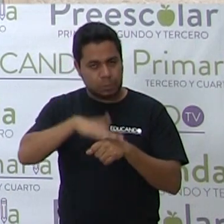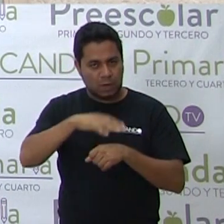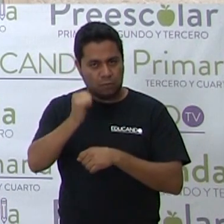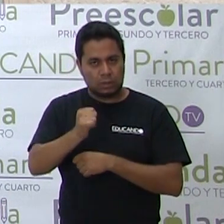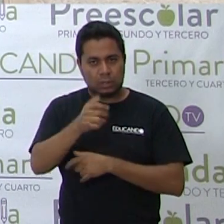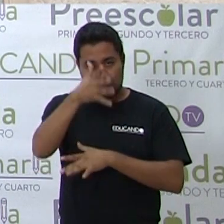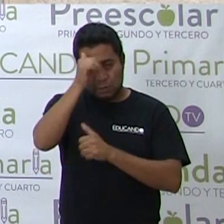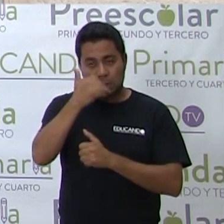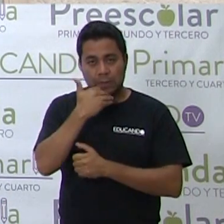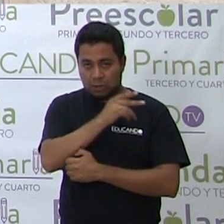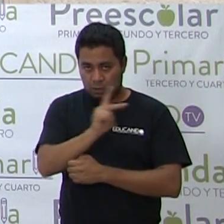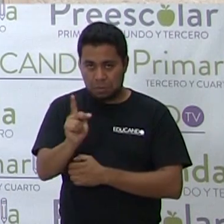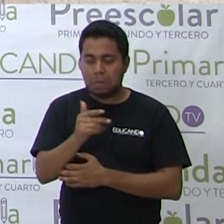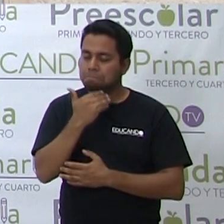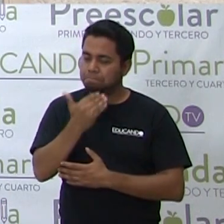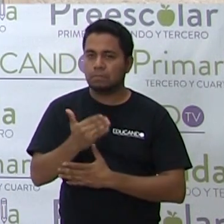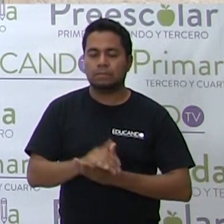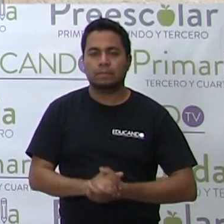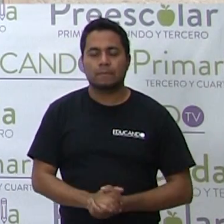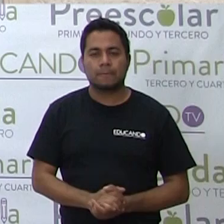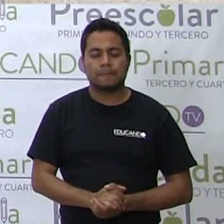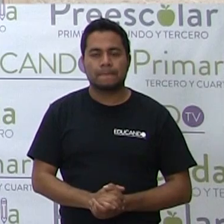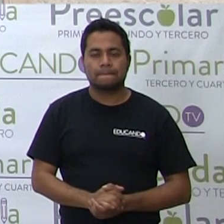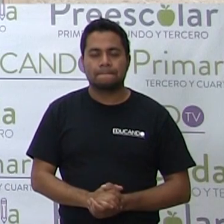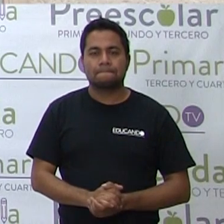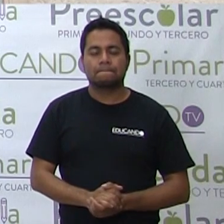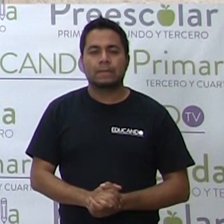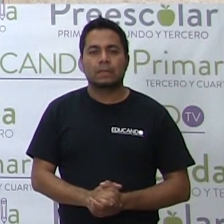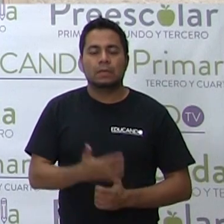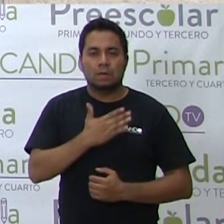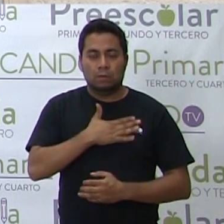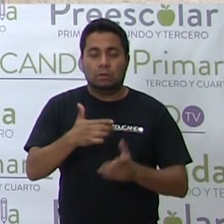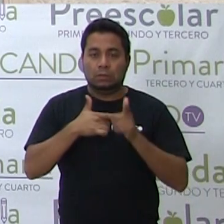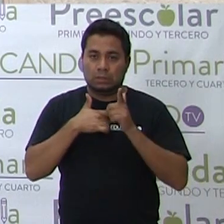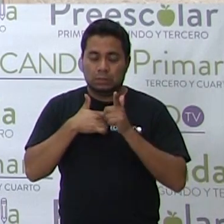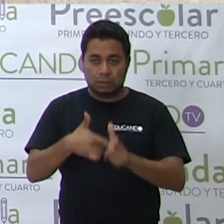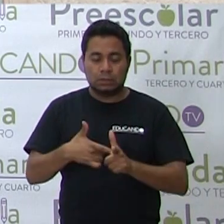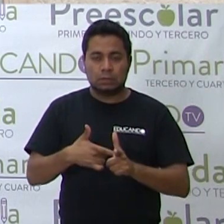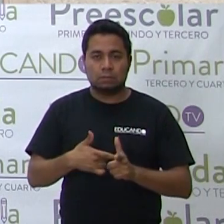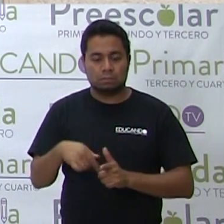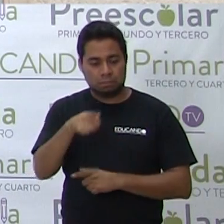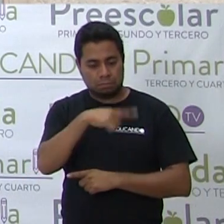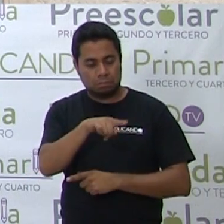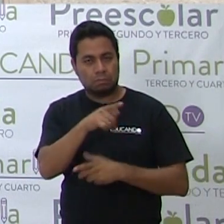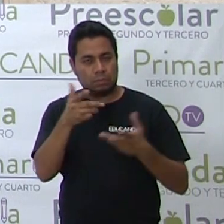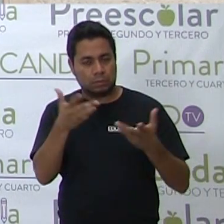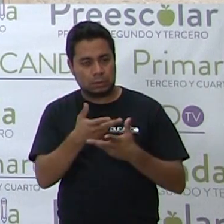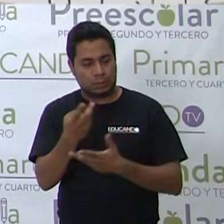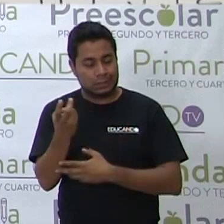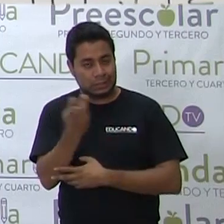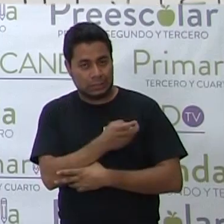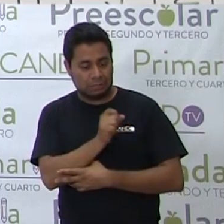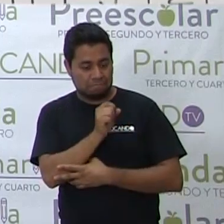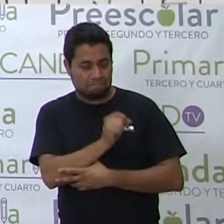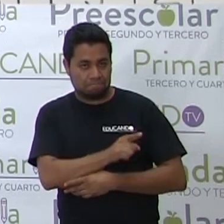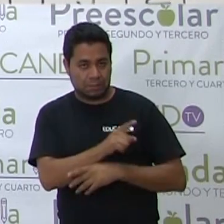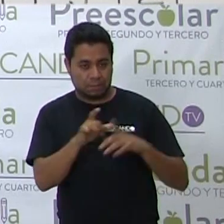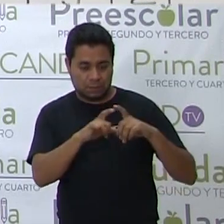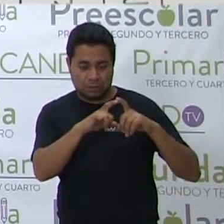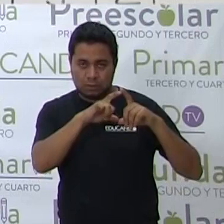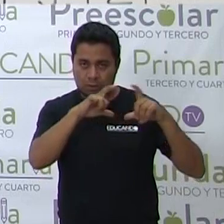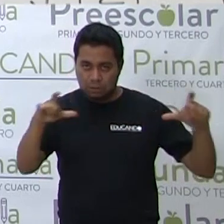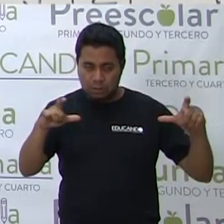Estamos de acuerdo Sí bueno Vamos a continuar vamos a hacer esta misma ecuación